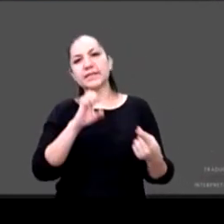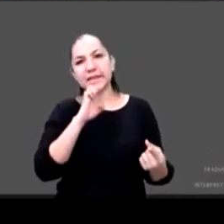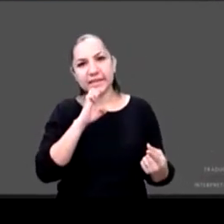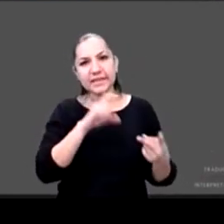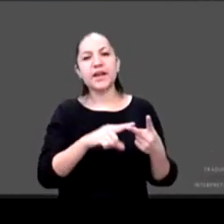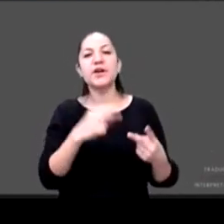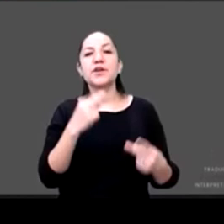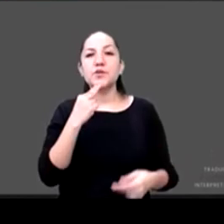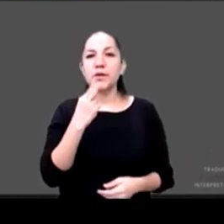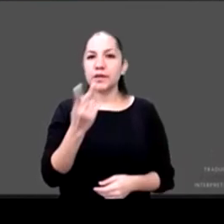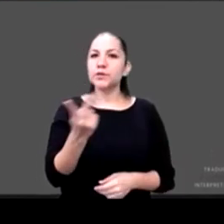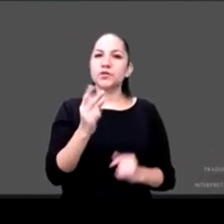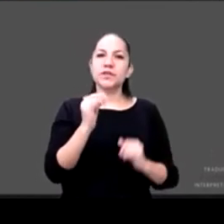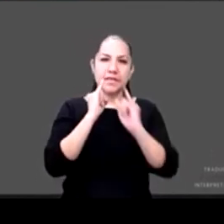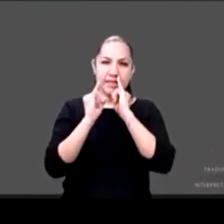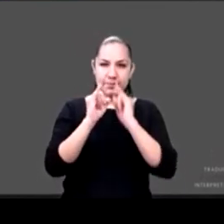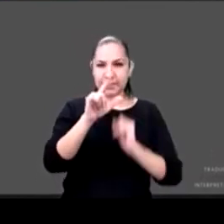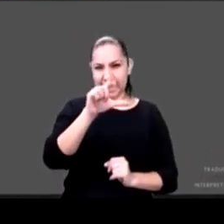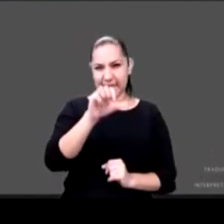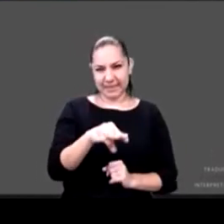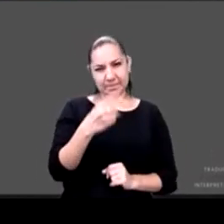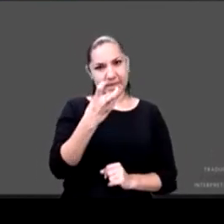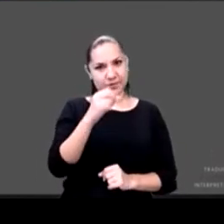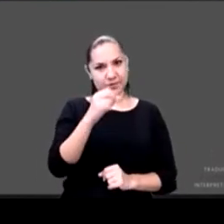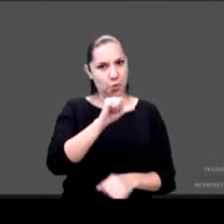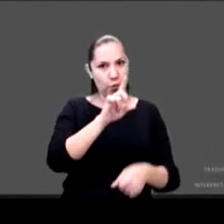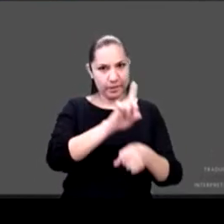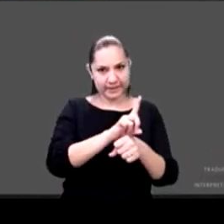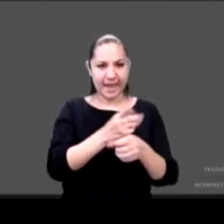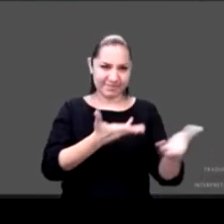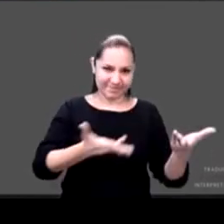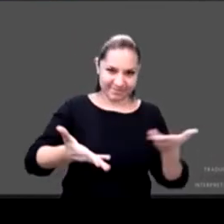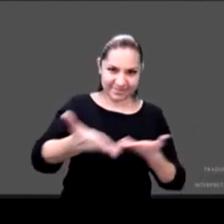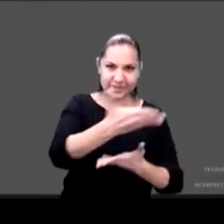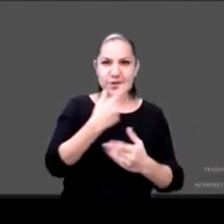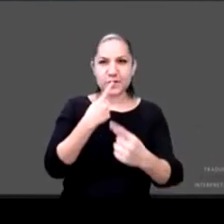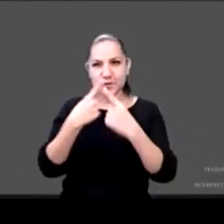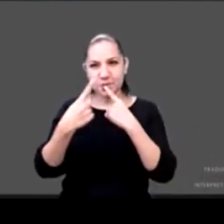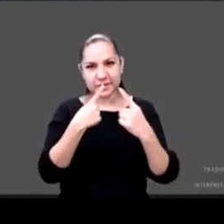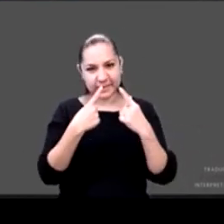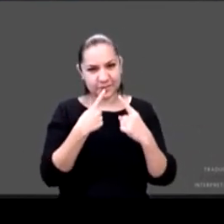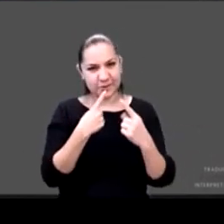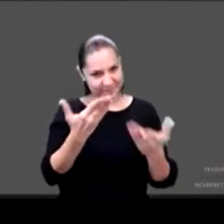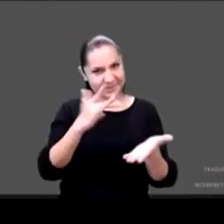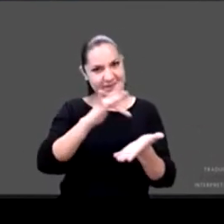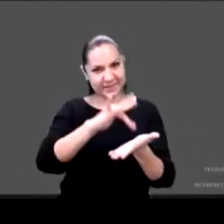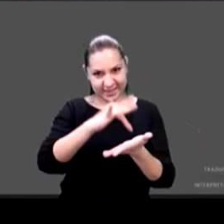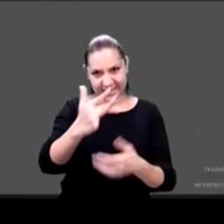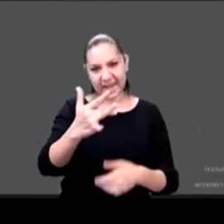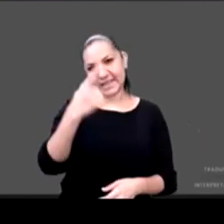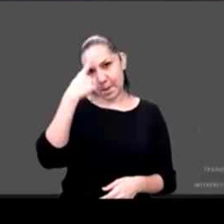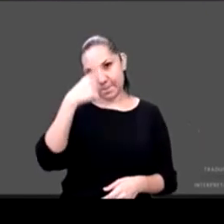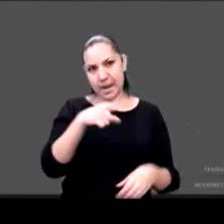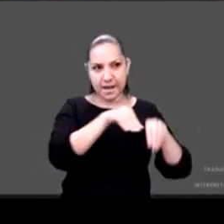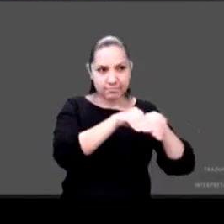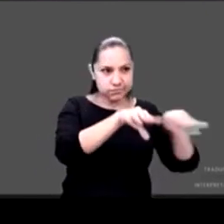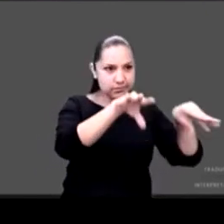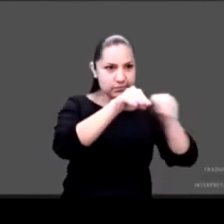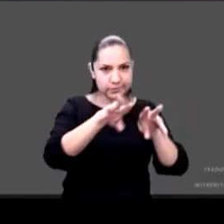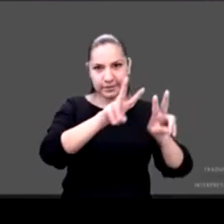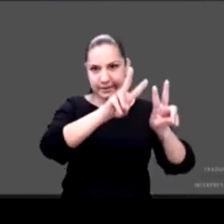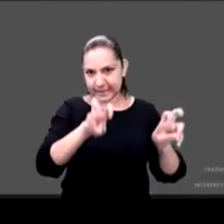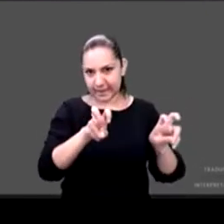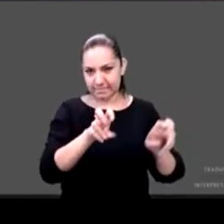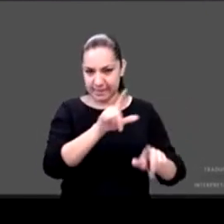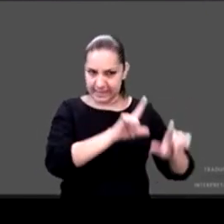señas mexicanas que nos han apoyado toda la transmisión. Muchas gracias por ayudarnos a seguirnos comunicando. Entonces quisiera cerrar